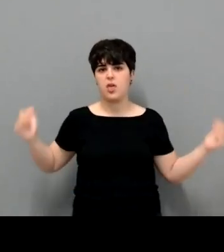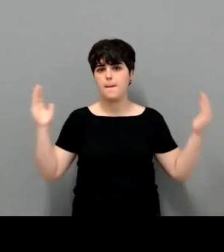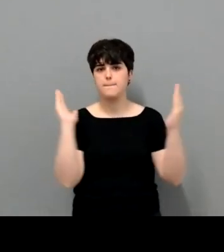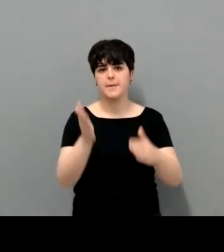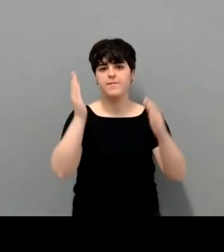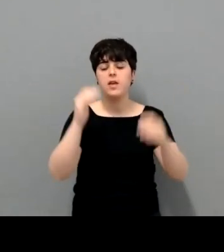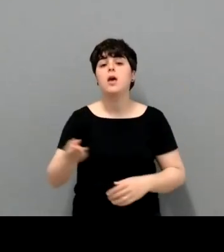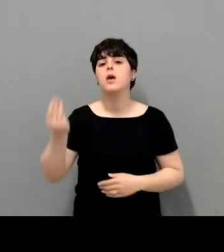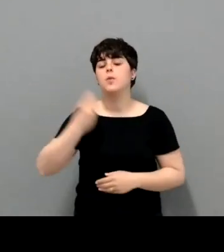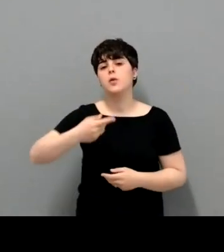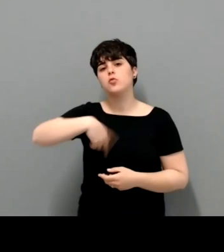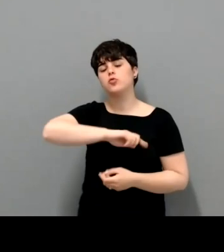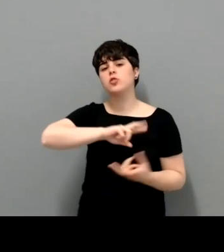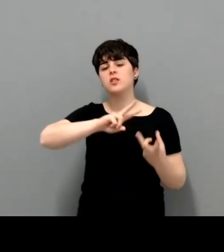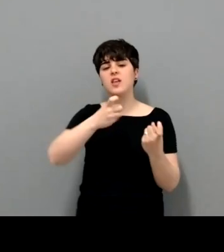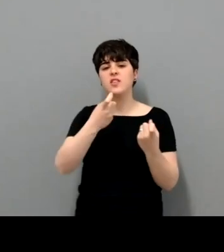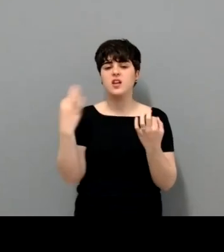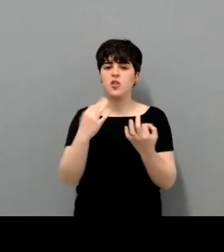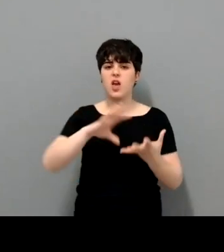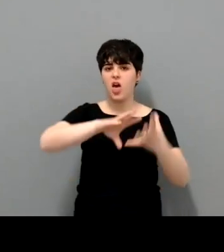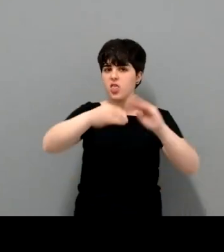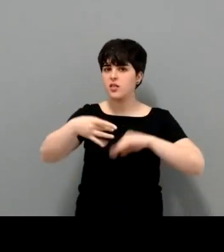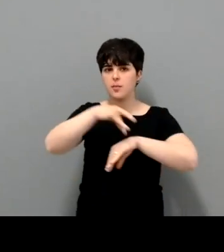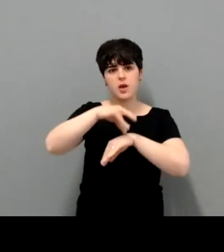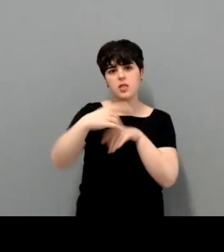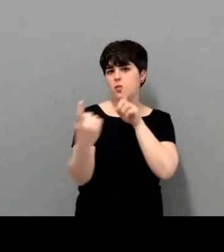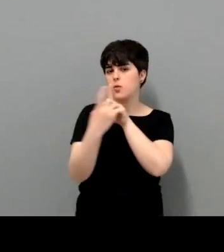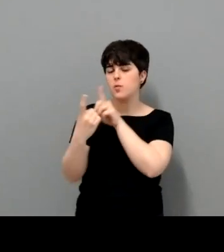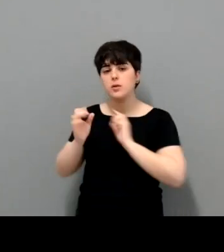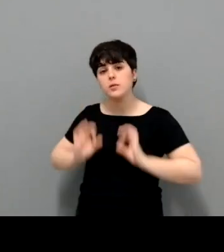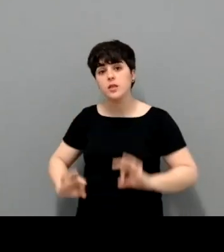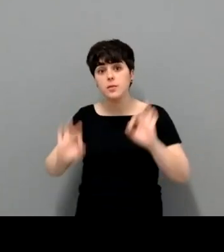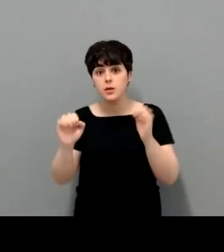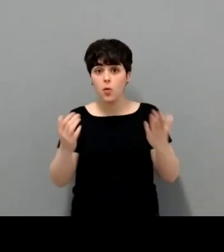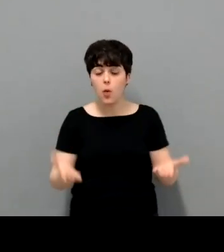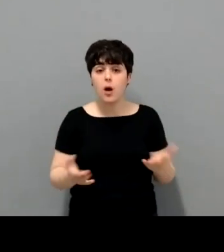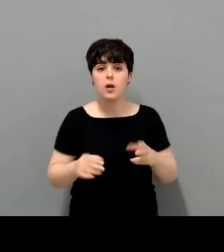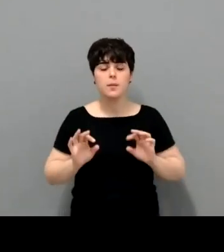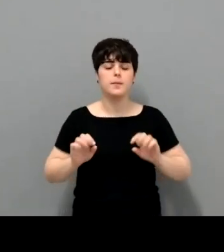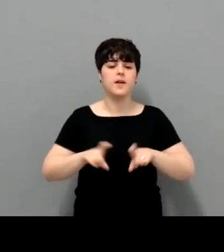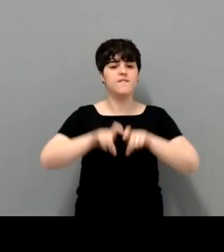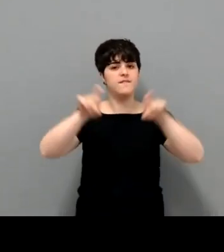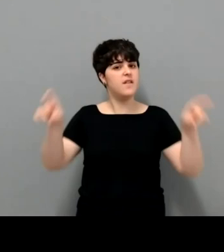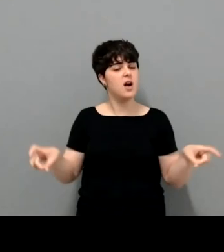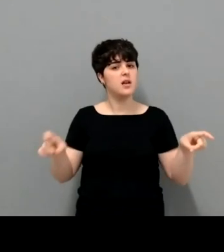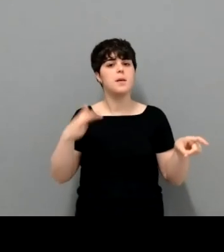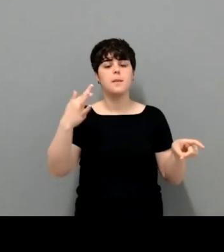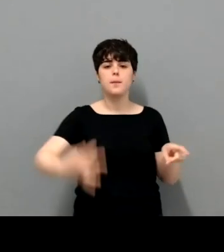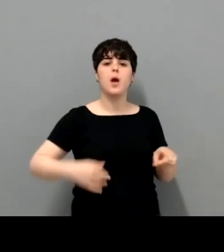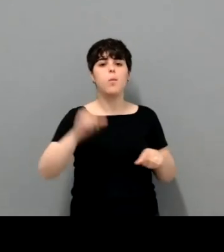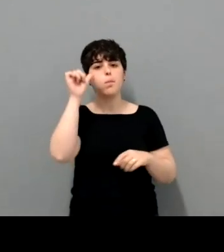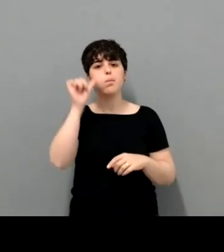Necesitamos adaptar todas las consultas médicas, en particular las de ginecología y